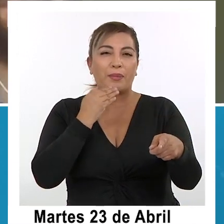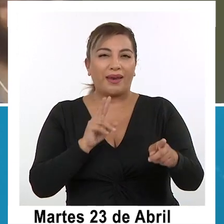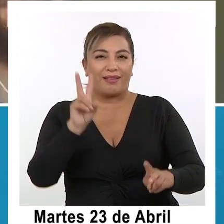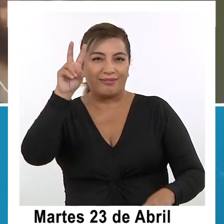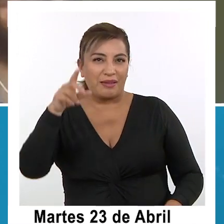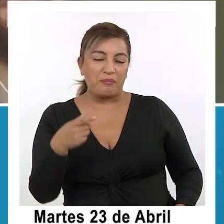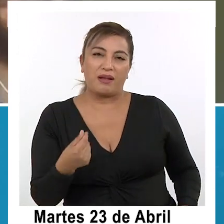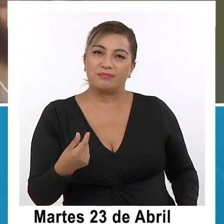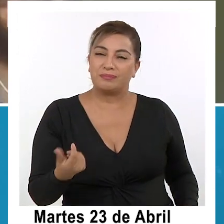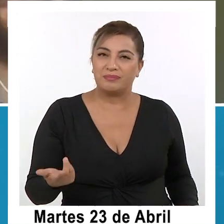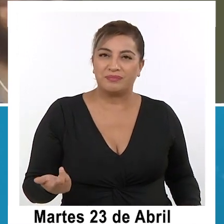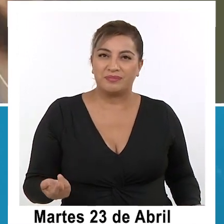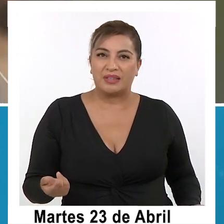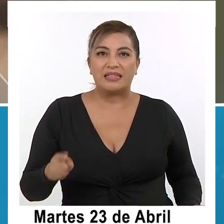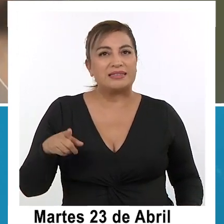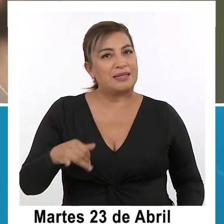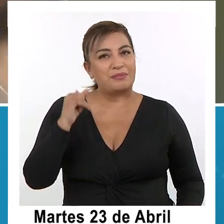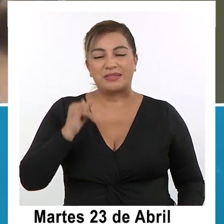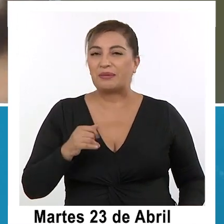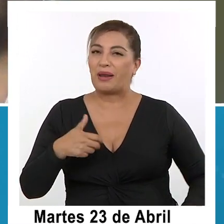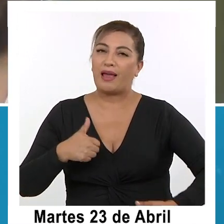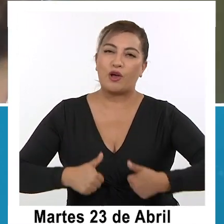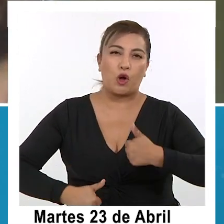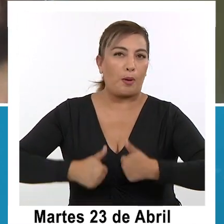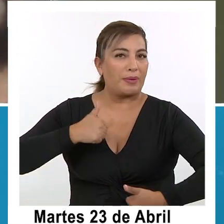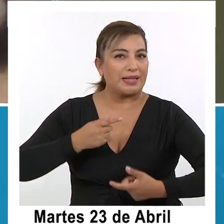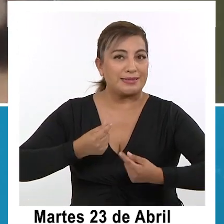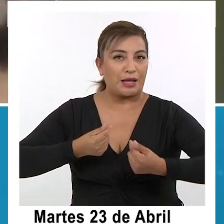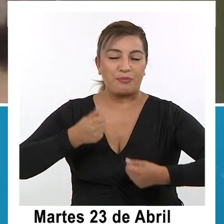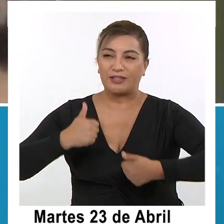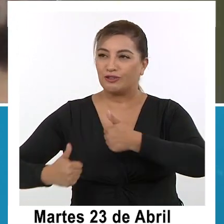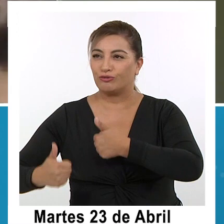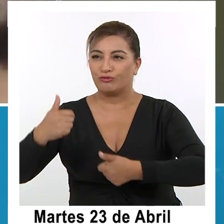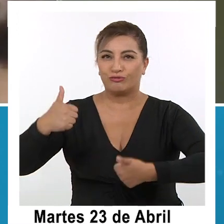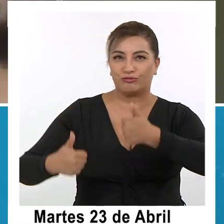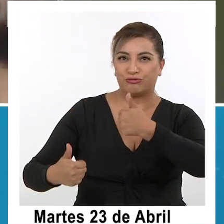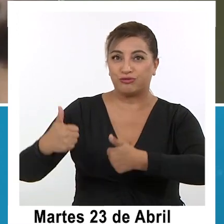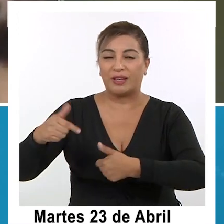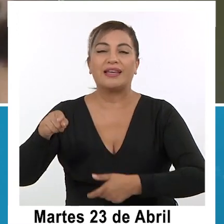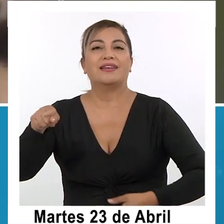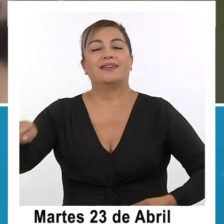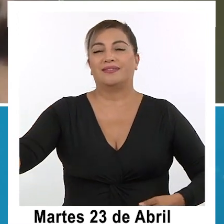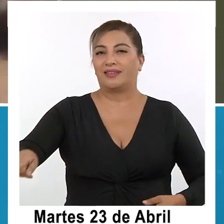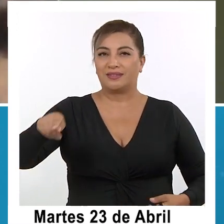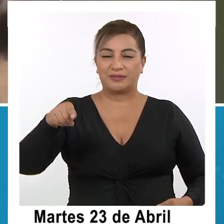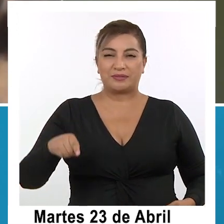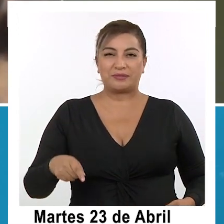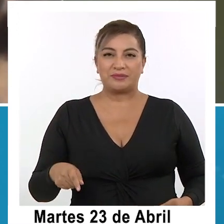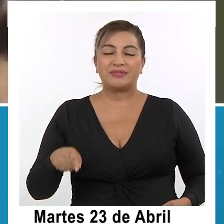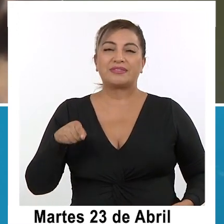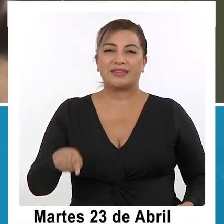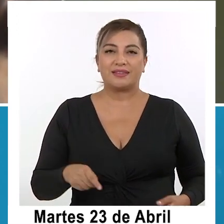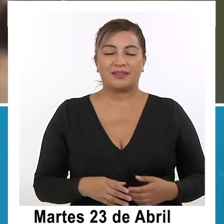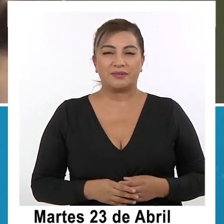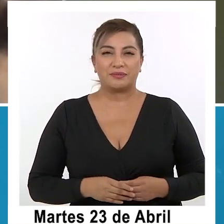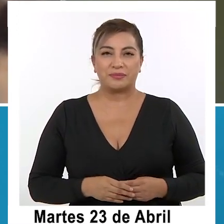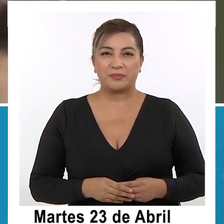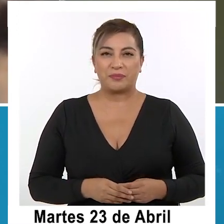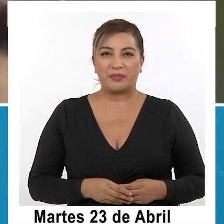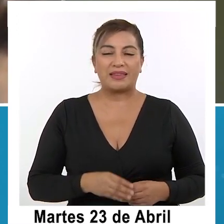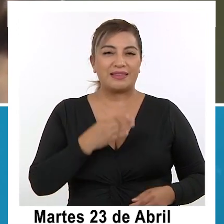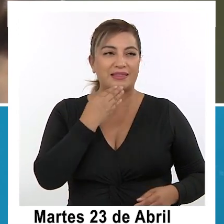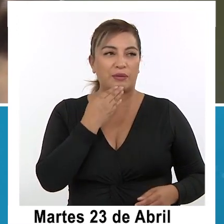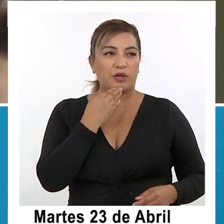que Que obviamente una industria muy competitiva en este momento en chile y bueno creemos Esa es la manera de de aportar además de por